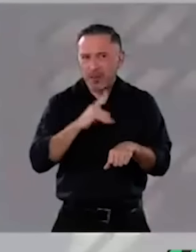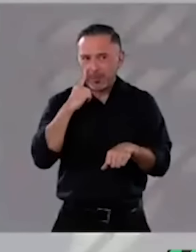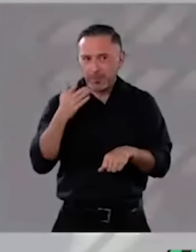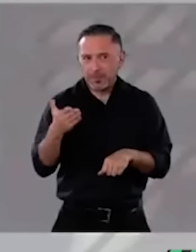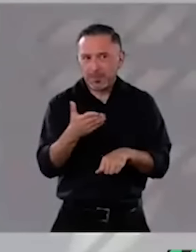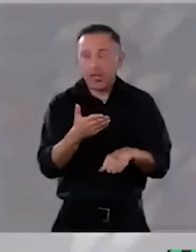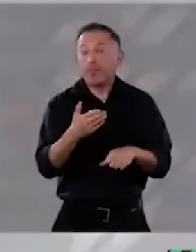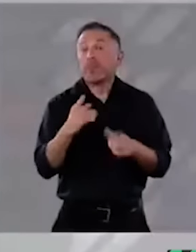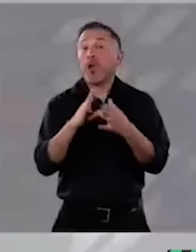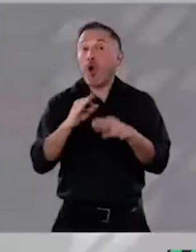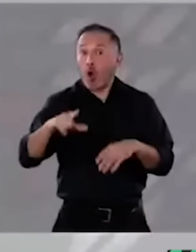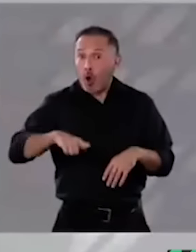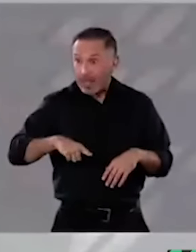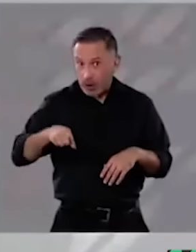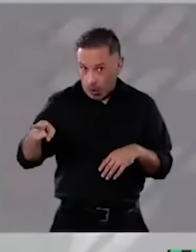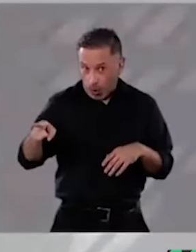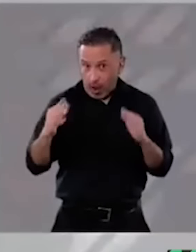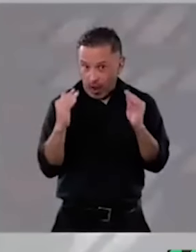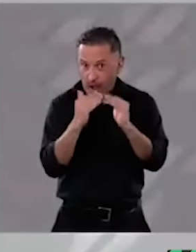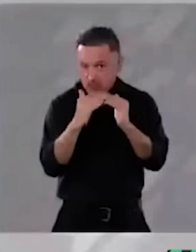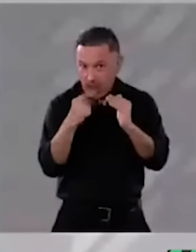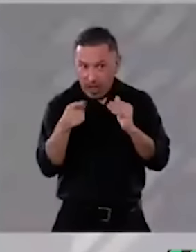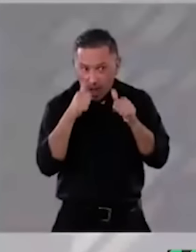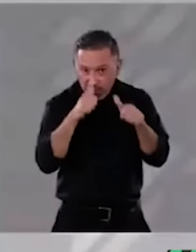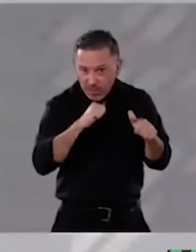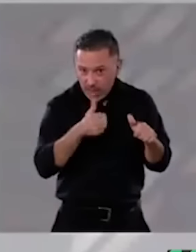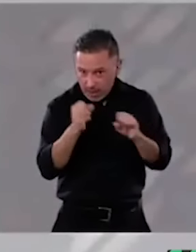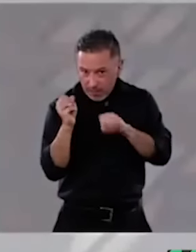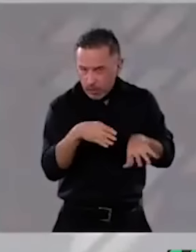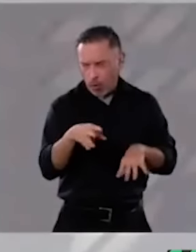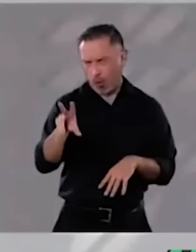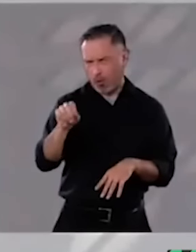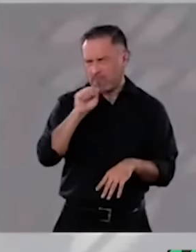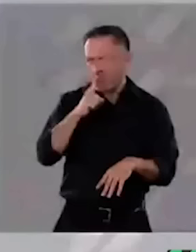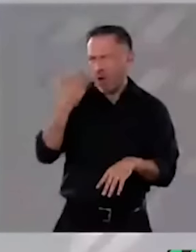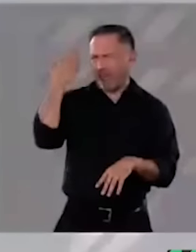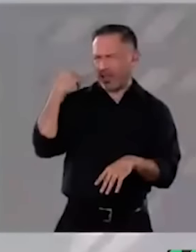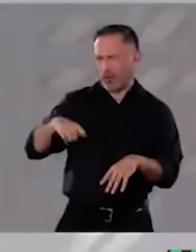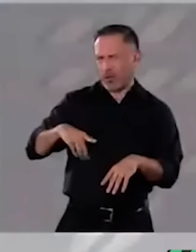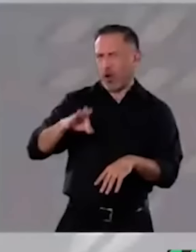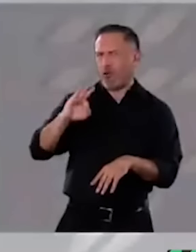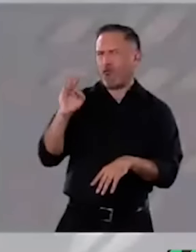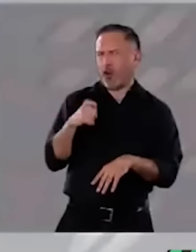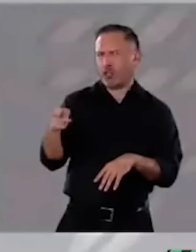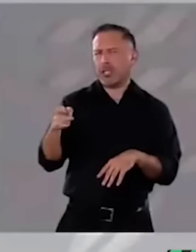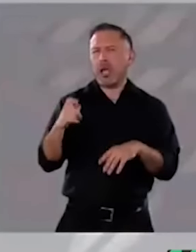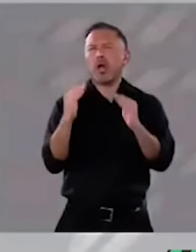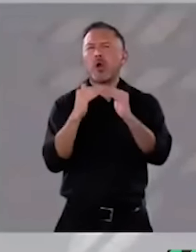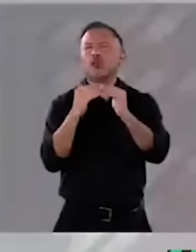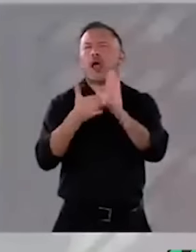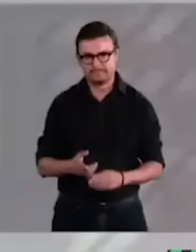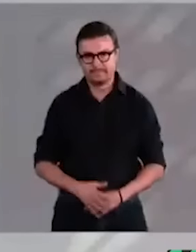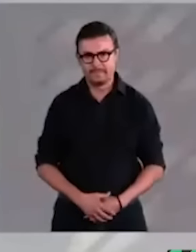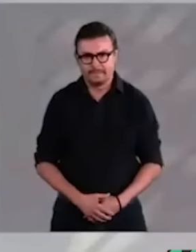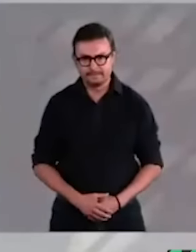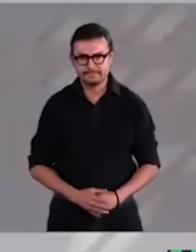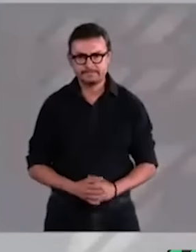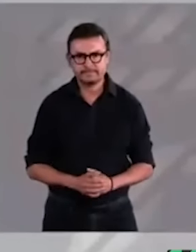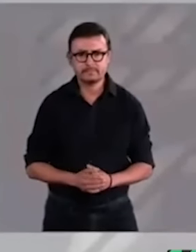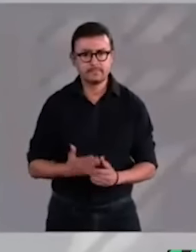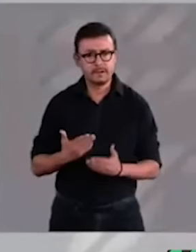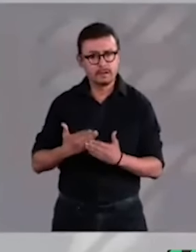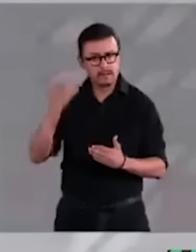abandonado a la vivienda, es uno más que lo ha hecho, como lo hizo el gobierno de Vicente Fox, que construyó vivienda en la periferia y que se hicieron negocios con la